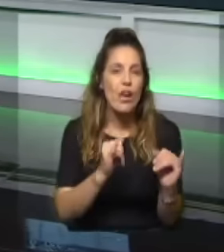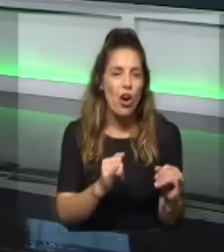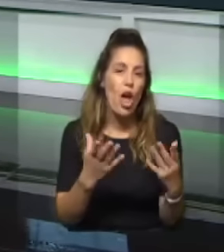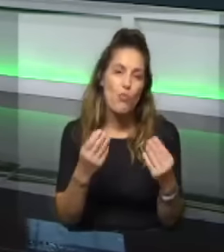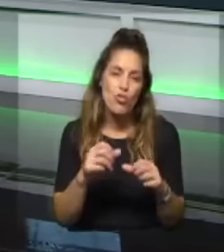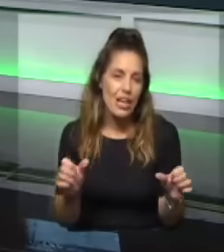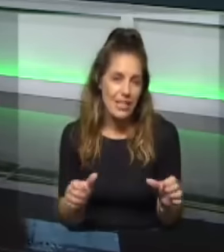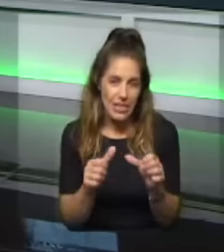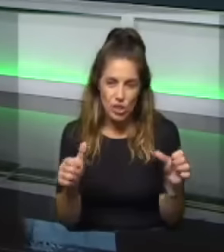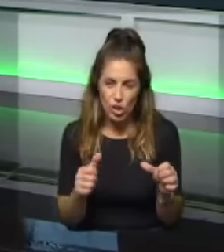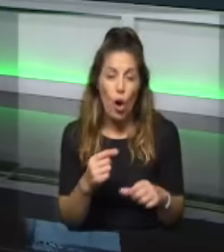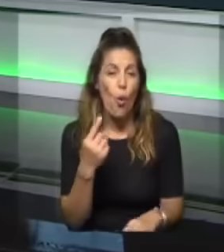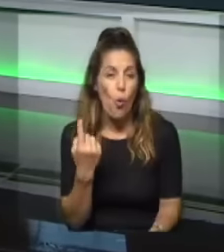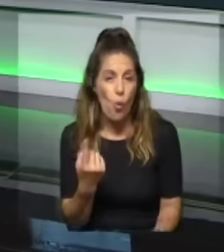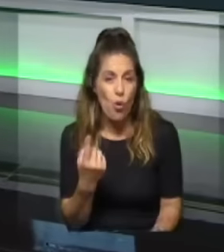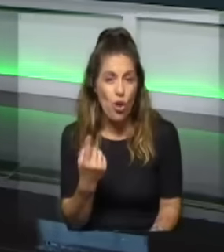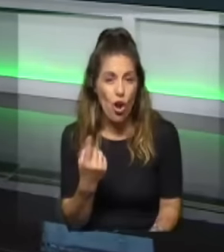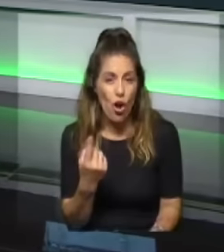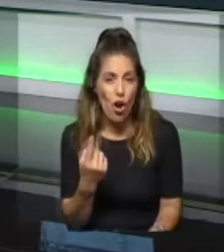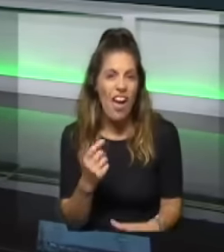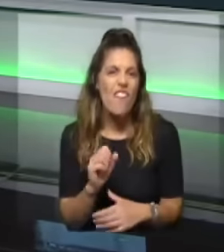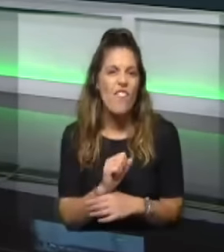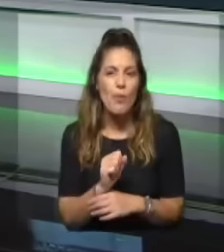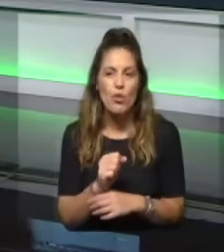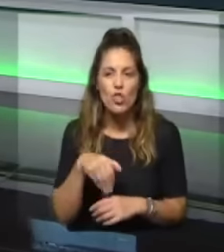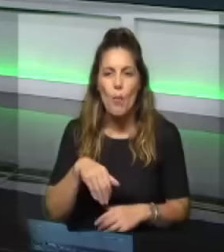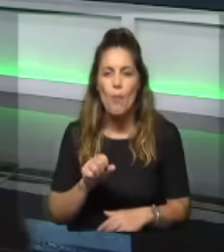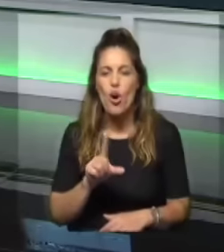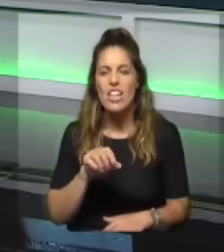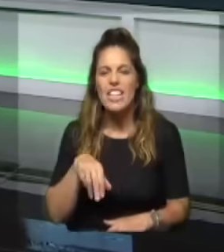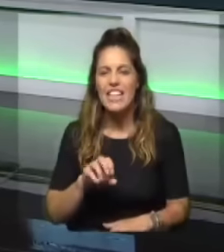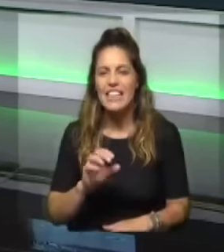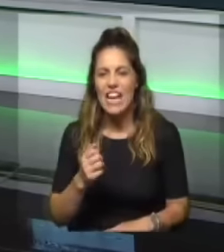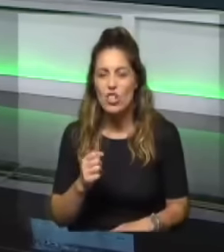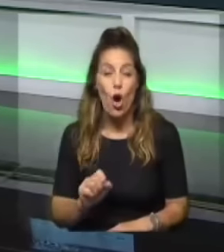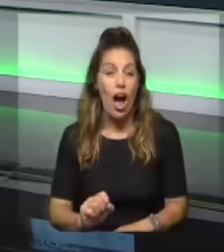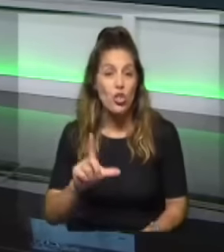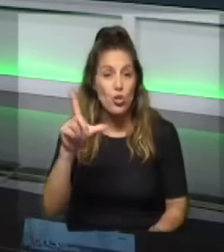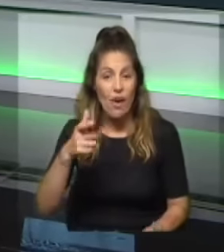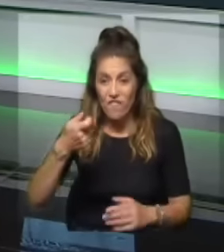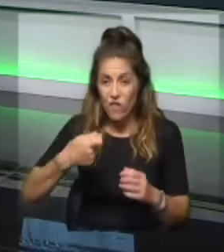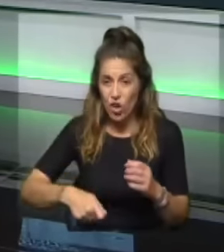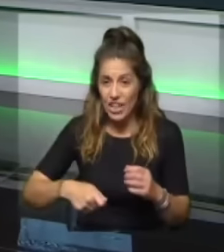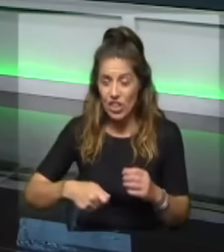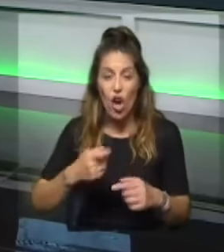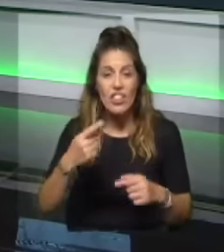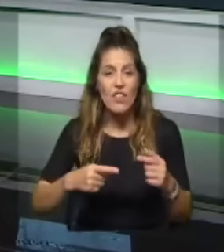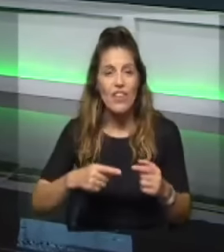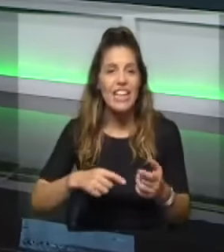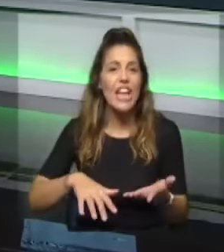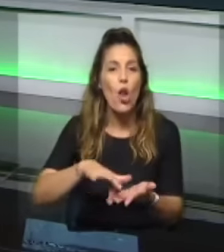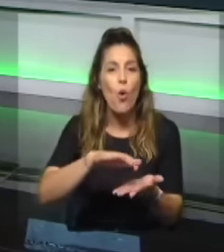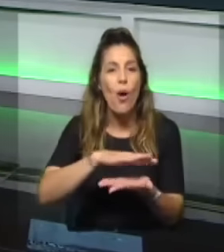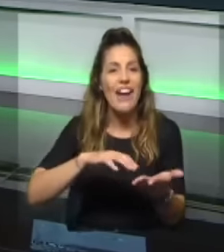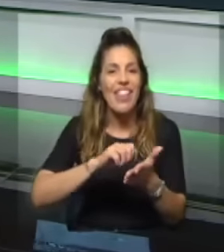varios hechos uno de ellos fue el famoso molinet Qué quiere decir esto que con la suba de los boletos hubo en distintas estaciones de trenes un salto a los